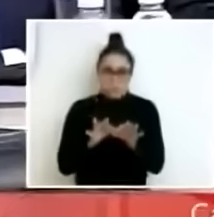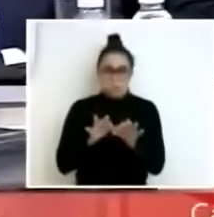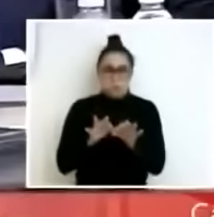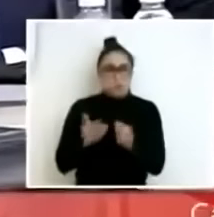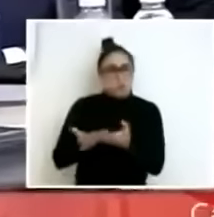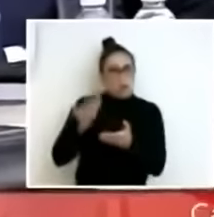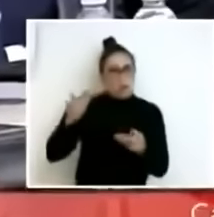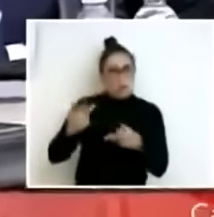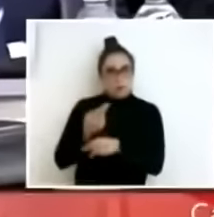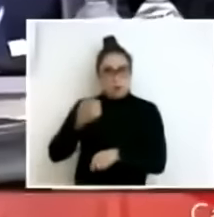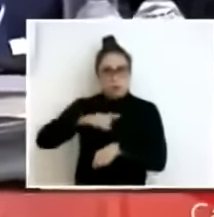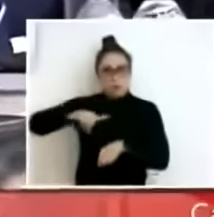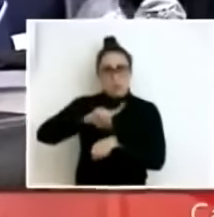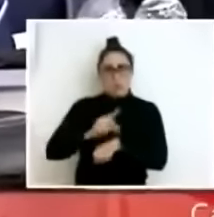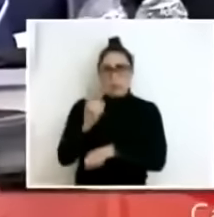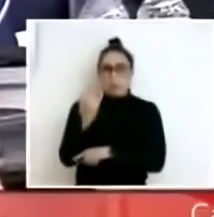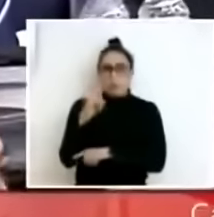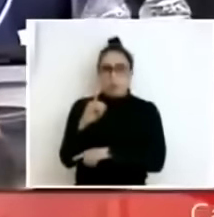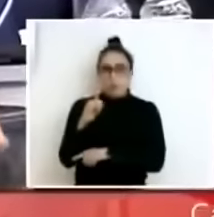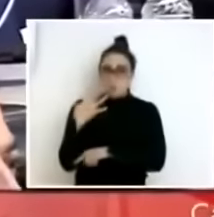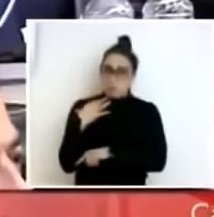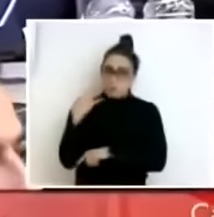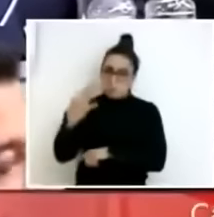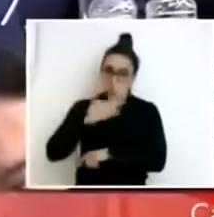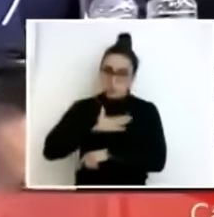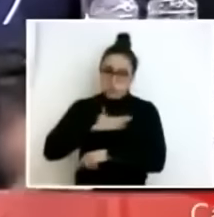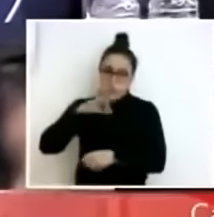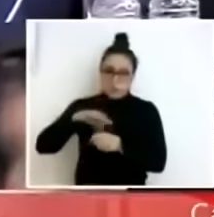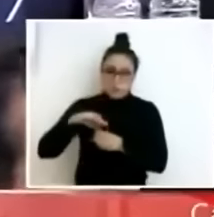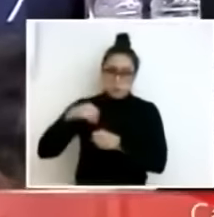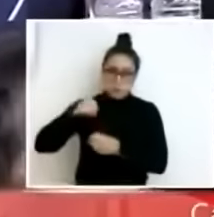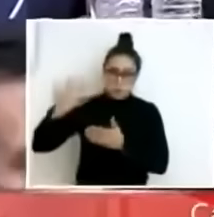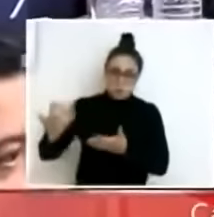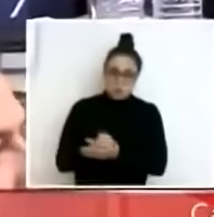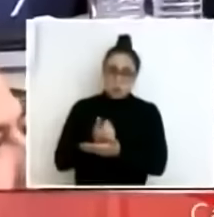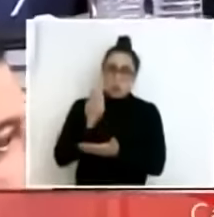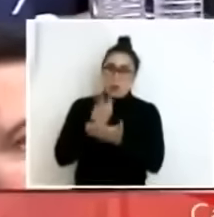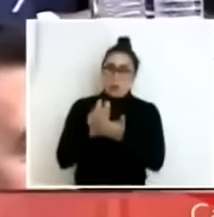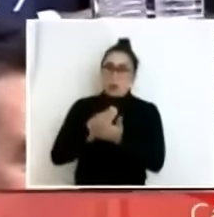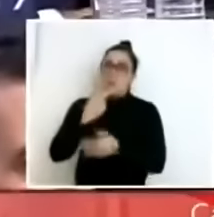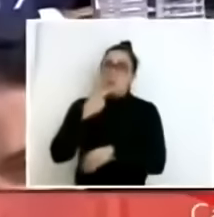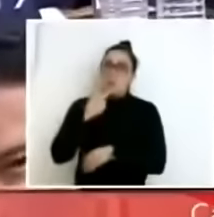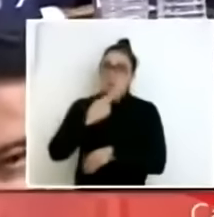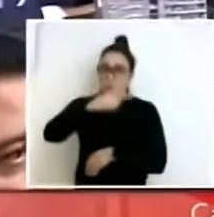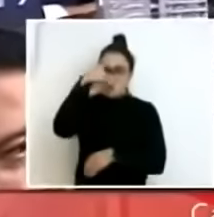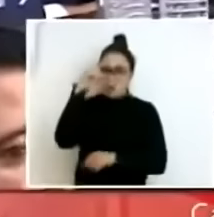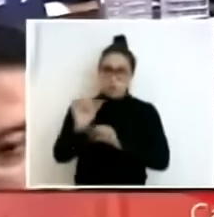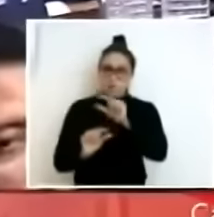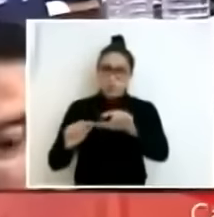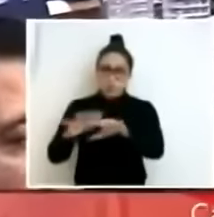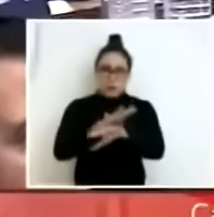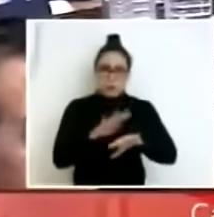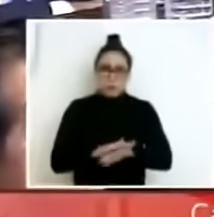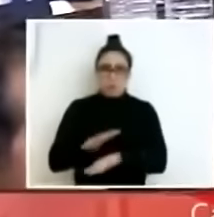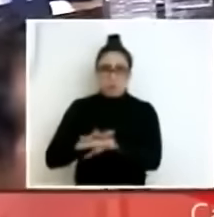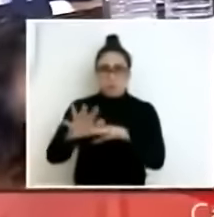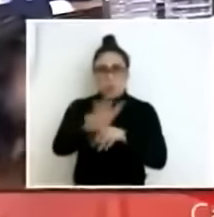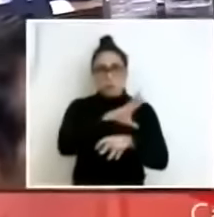urnas el pasado día 2 de junio sentará las bases para la transformación del